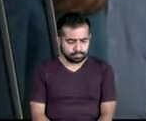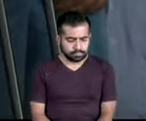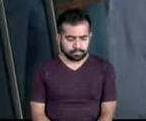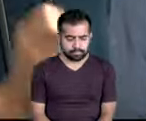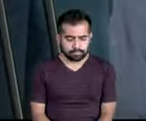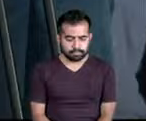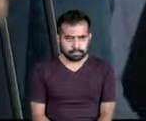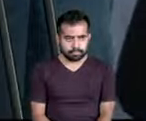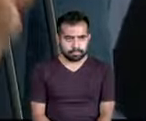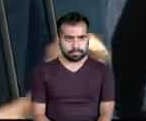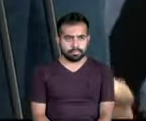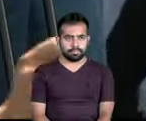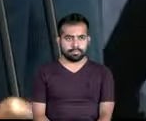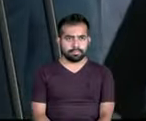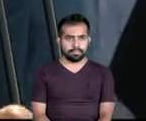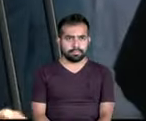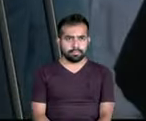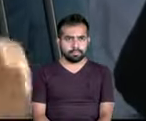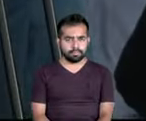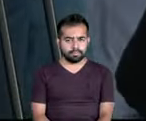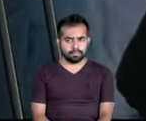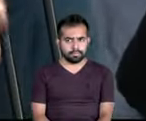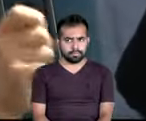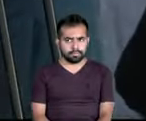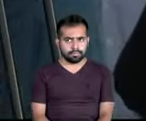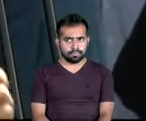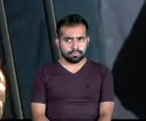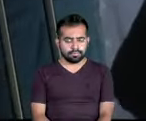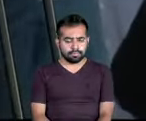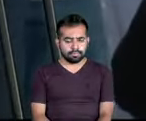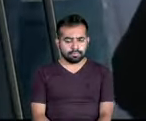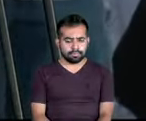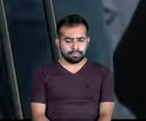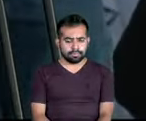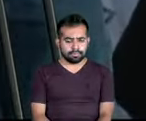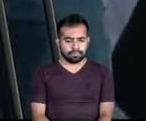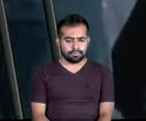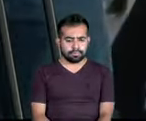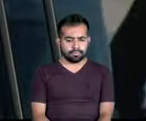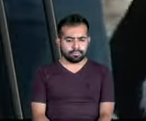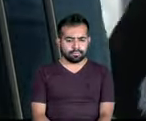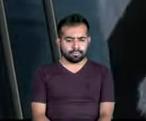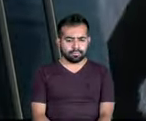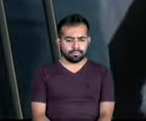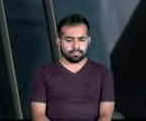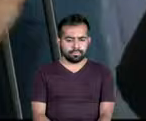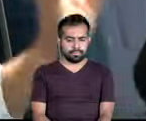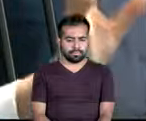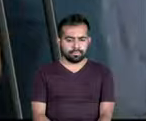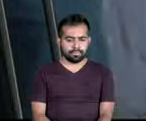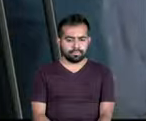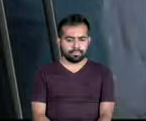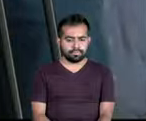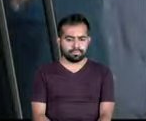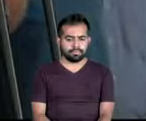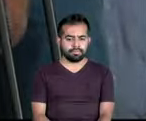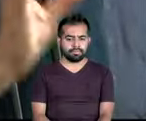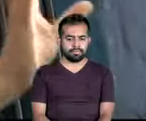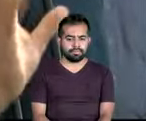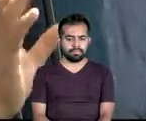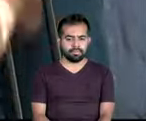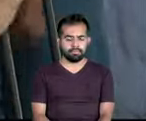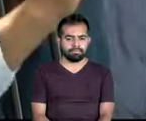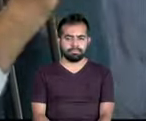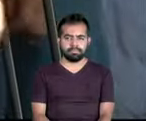para trabajar en los barrios, pero hay una falencia dentro de la Secretaría. El ejemplo,